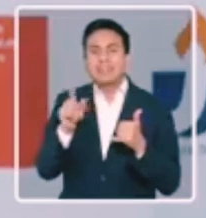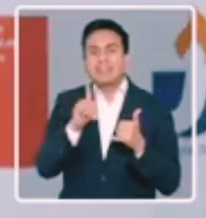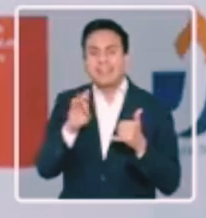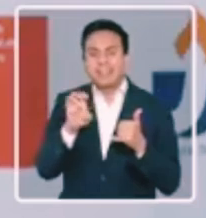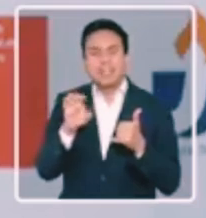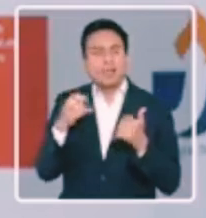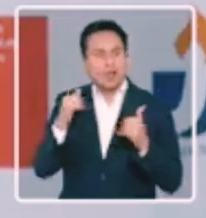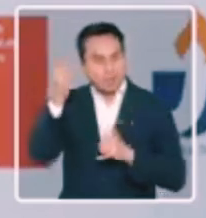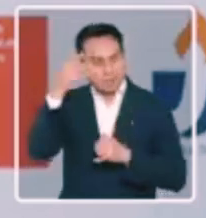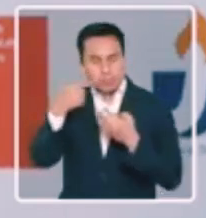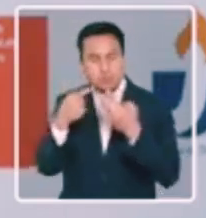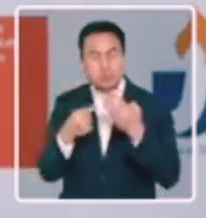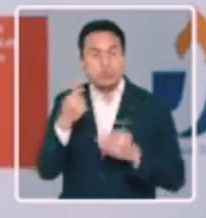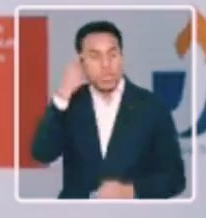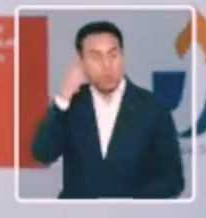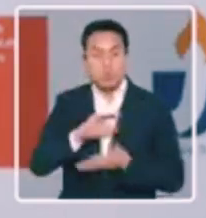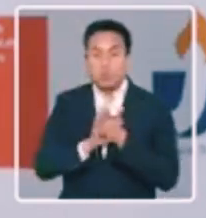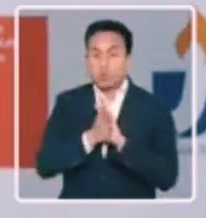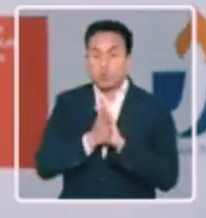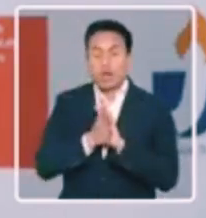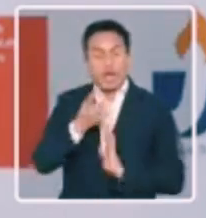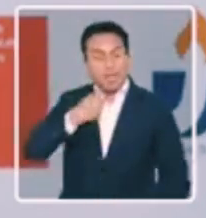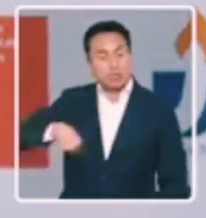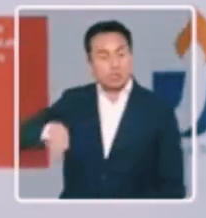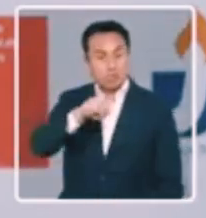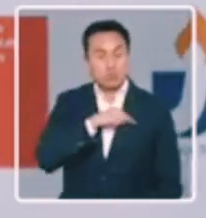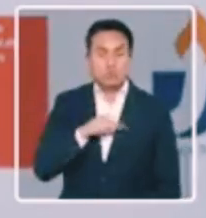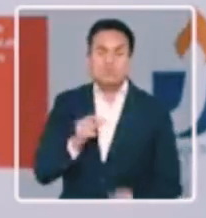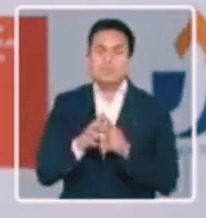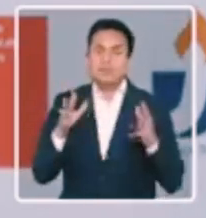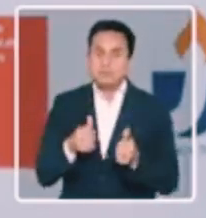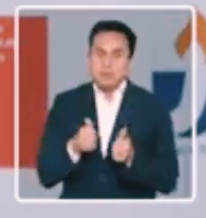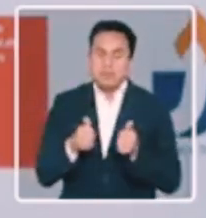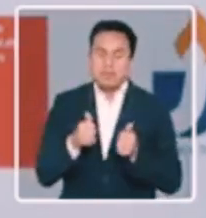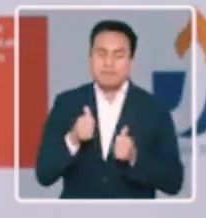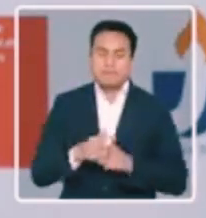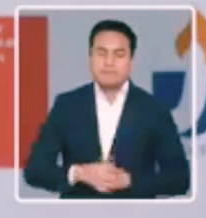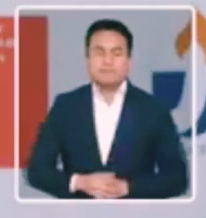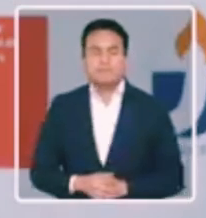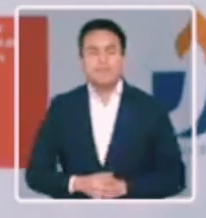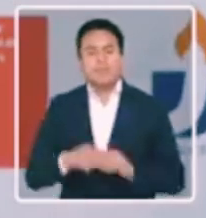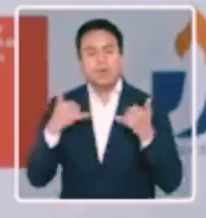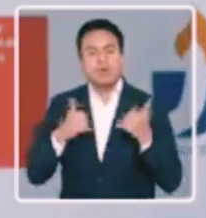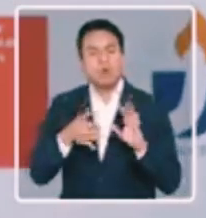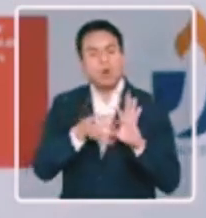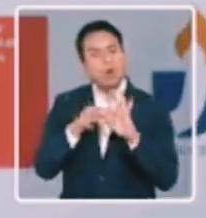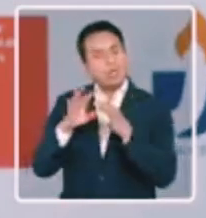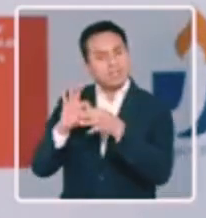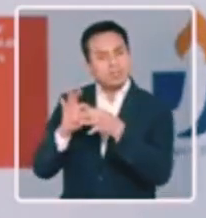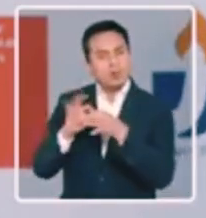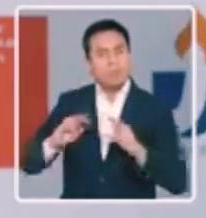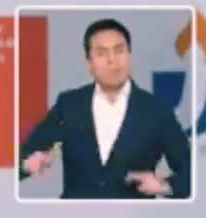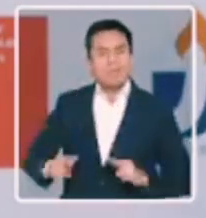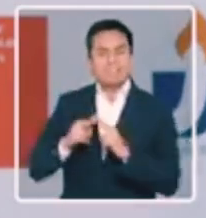sket todo eso yo creo que nos hizo nos ha hecho tremendamente bien los Juegos Olímpicos de